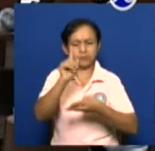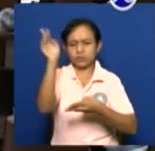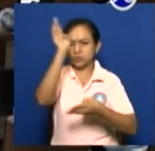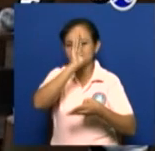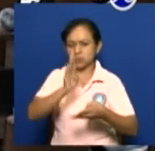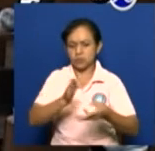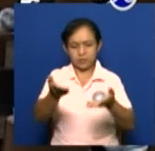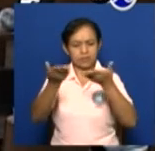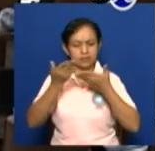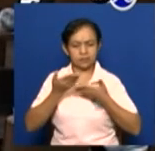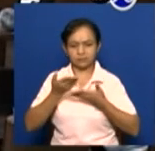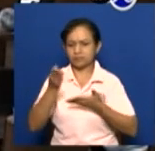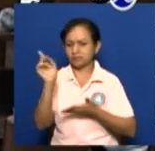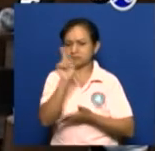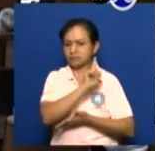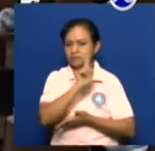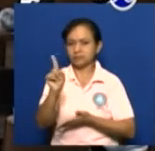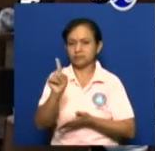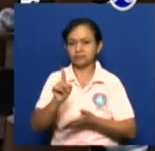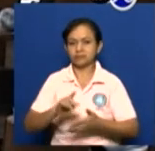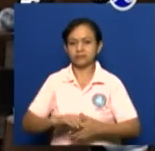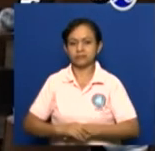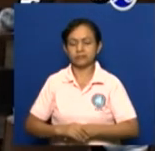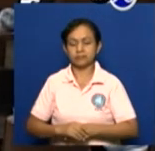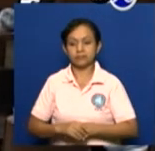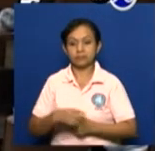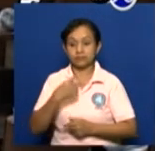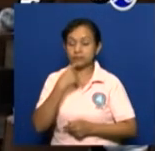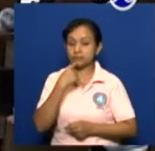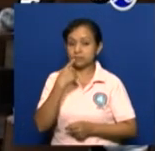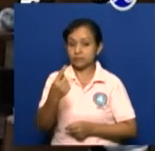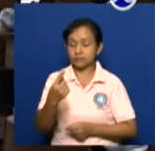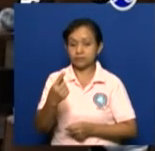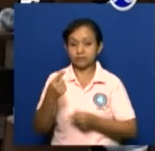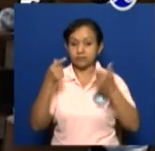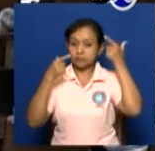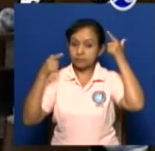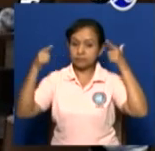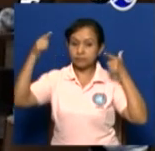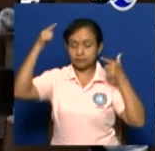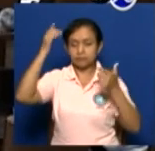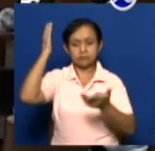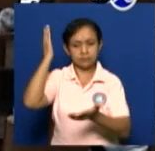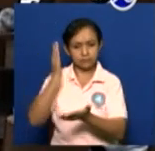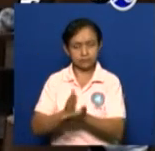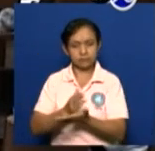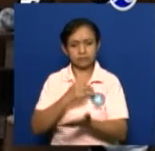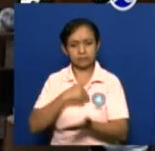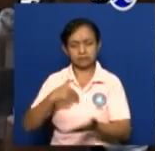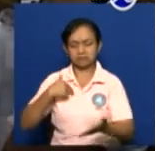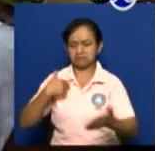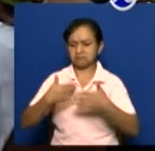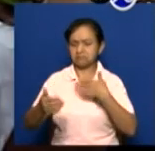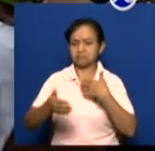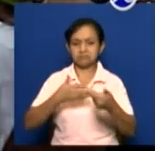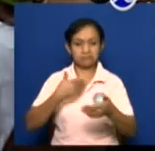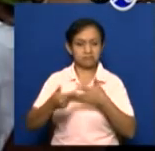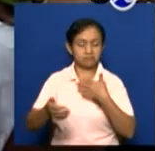nunca. Cierro comillas. Así lo dijo y así lo cumplió, sin importar el